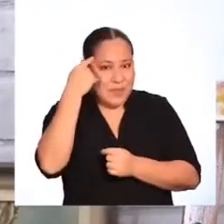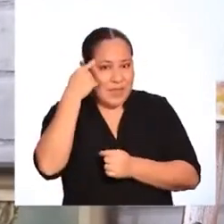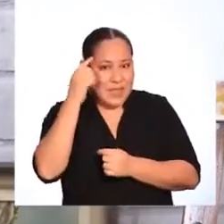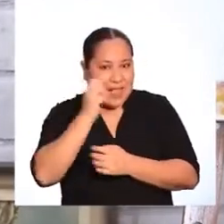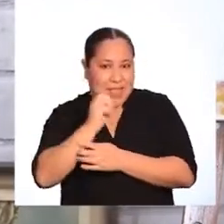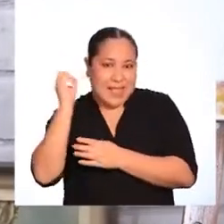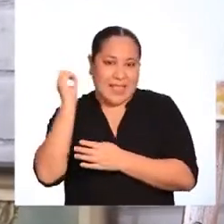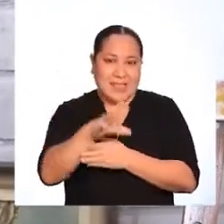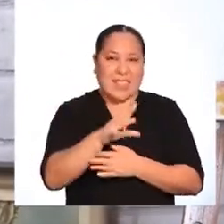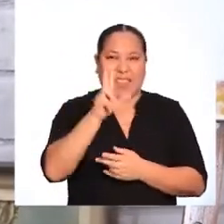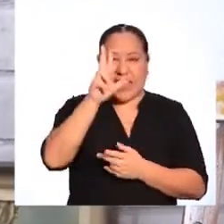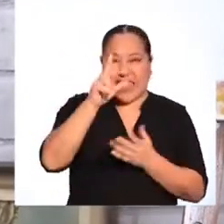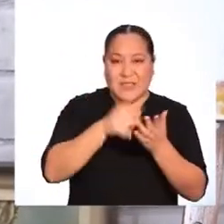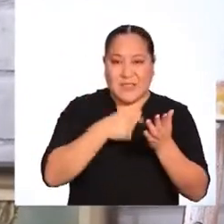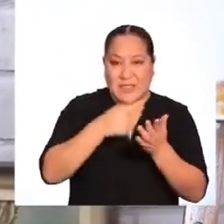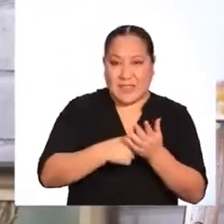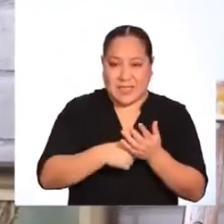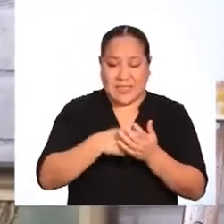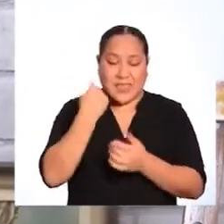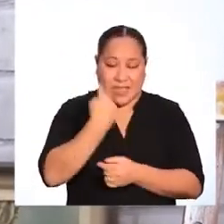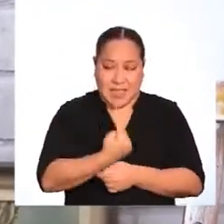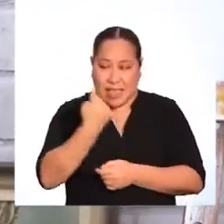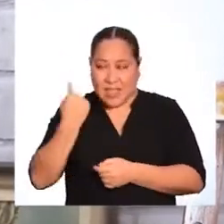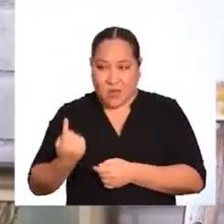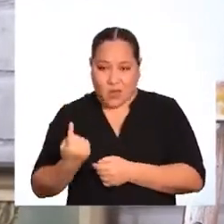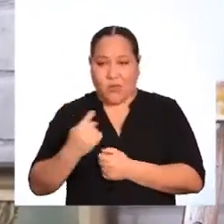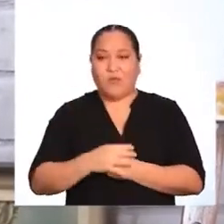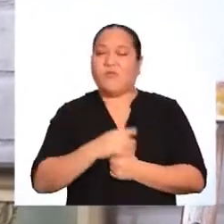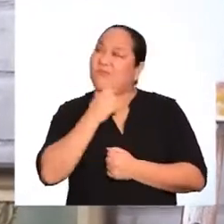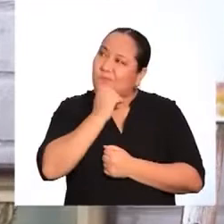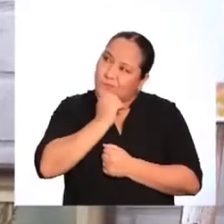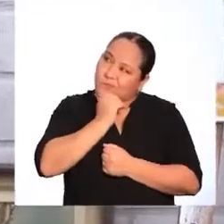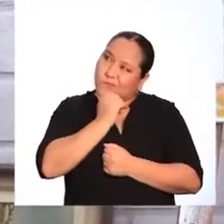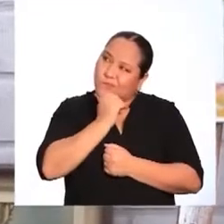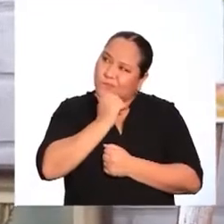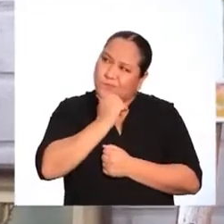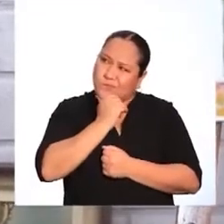si lanzamos tres veces en cada turno